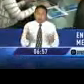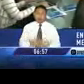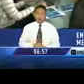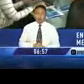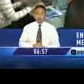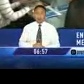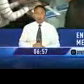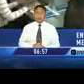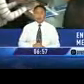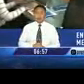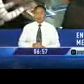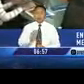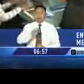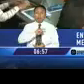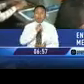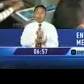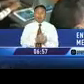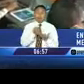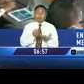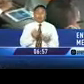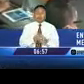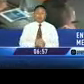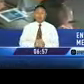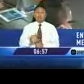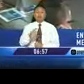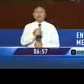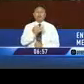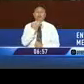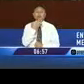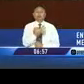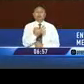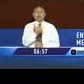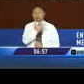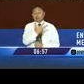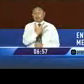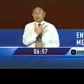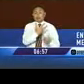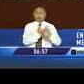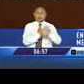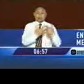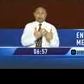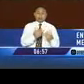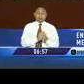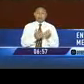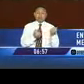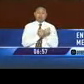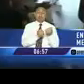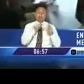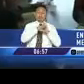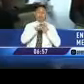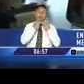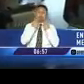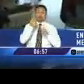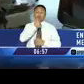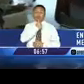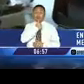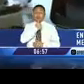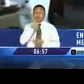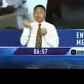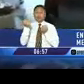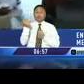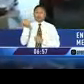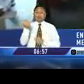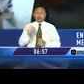En efecto, las tres mesas activas de las 10 temáticas propuestas son la de subsidios, banca pública y privada, y la de control de